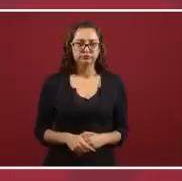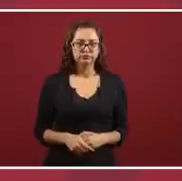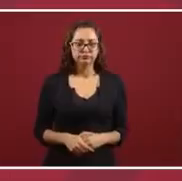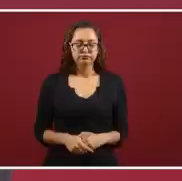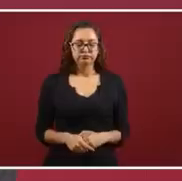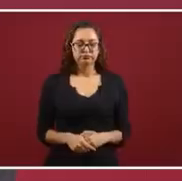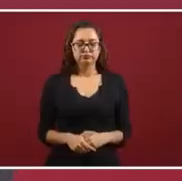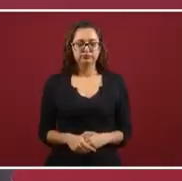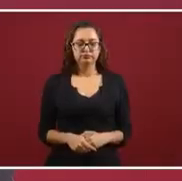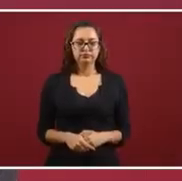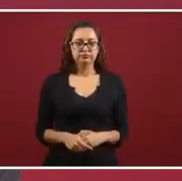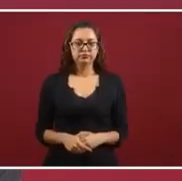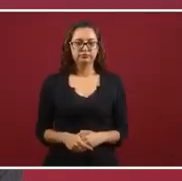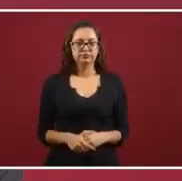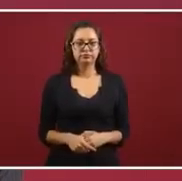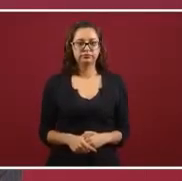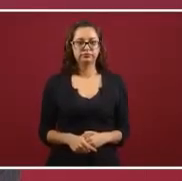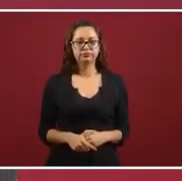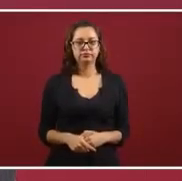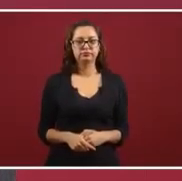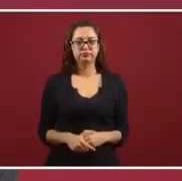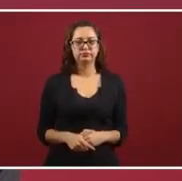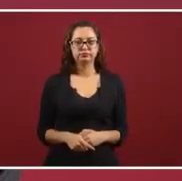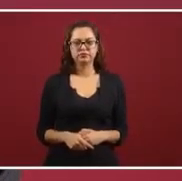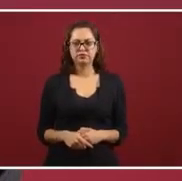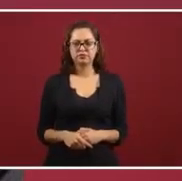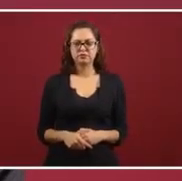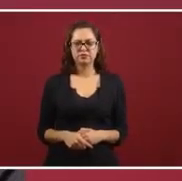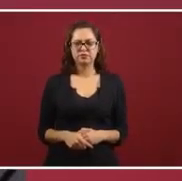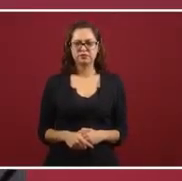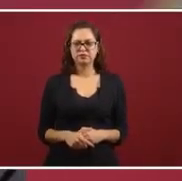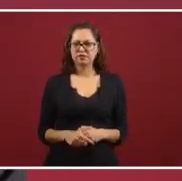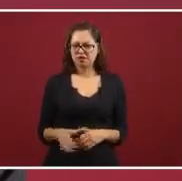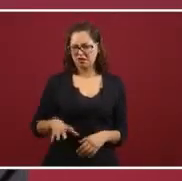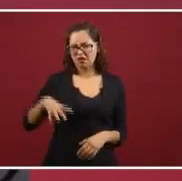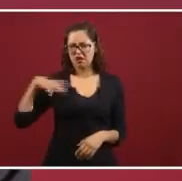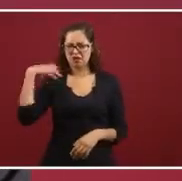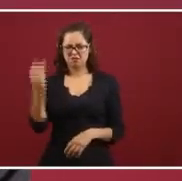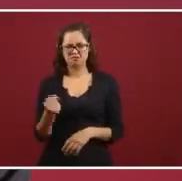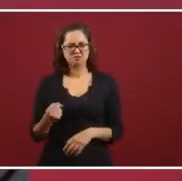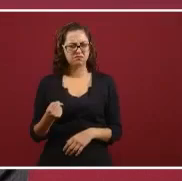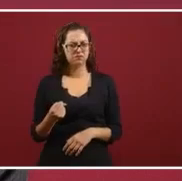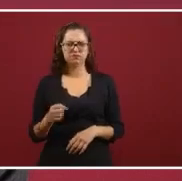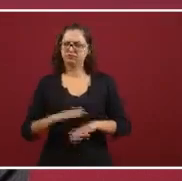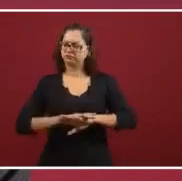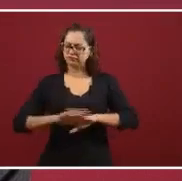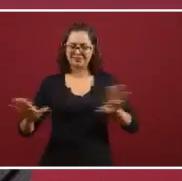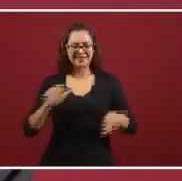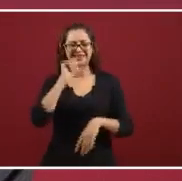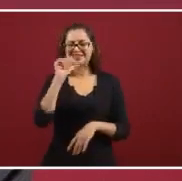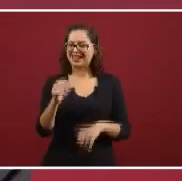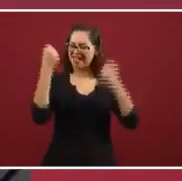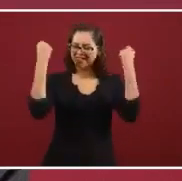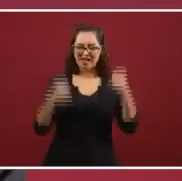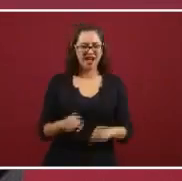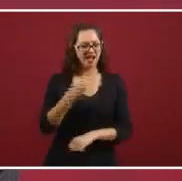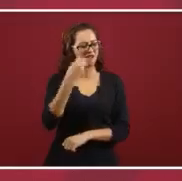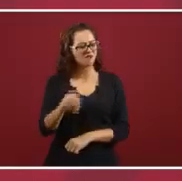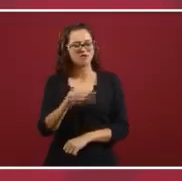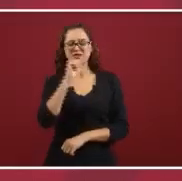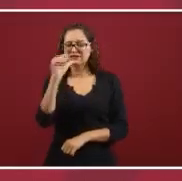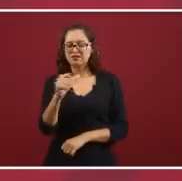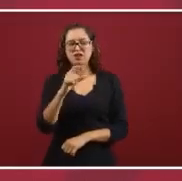y no usar la fuerza. Nada por la fuerza, todo por la razón y el derecho.